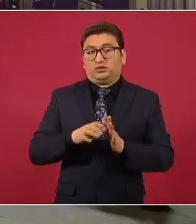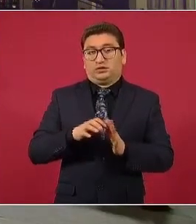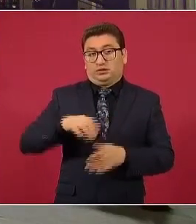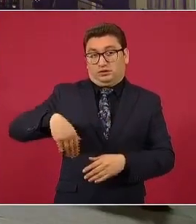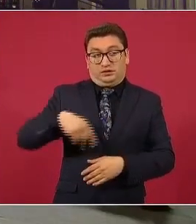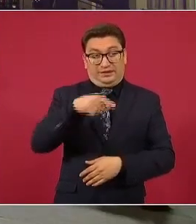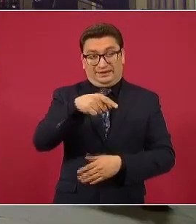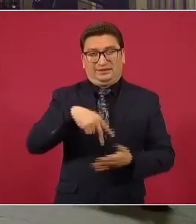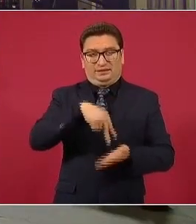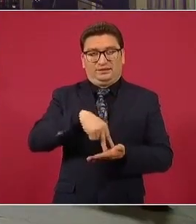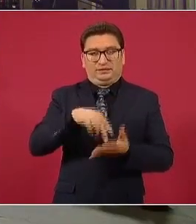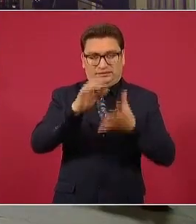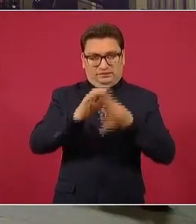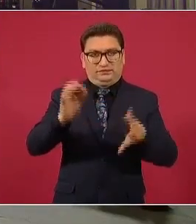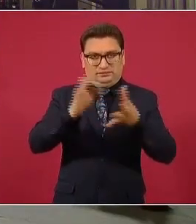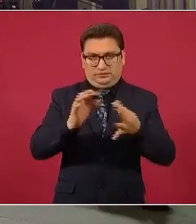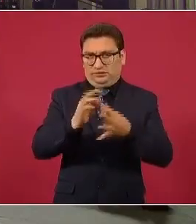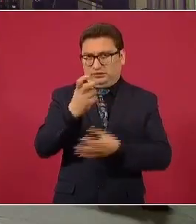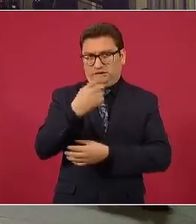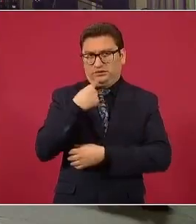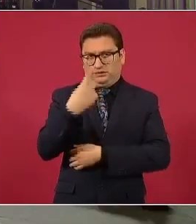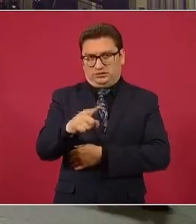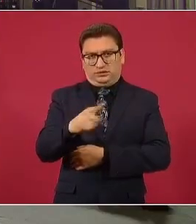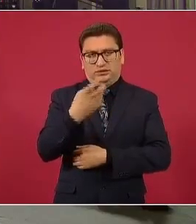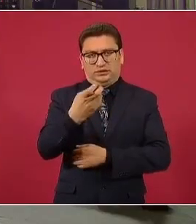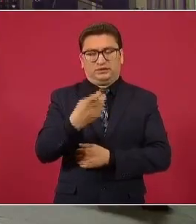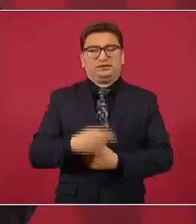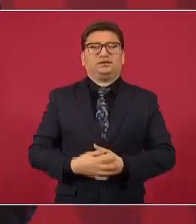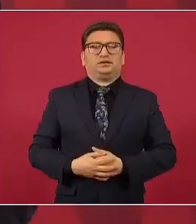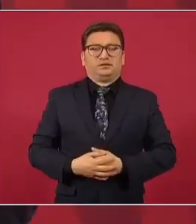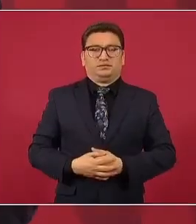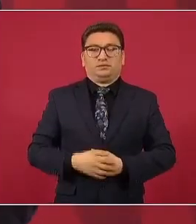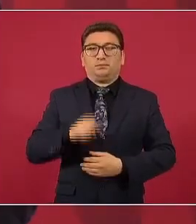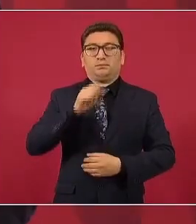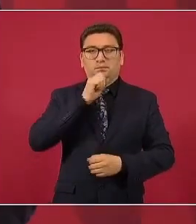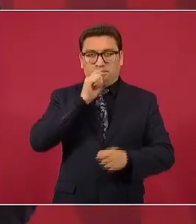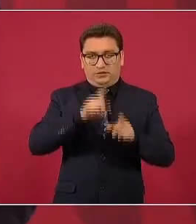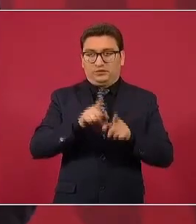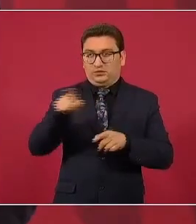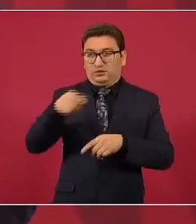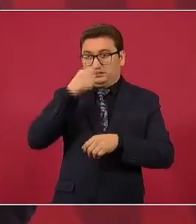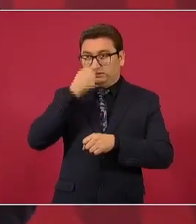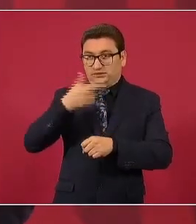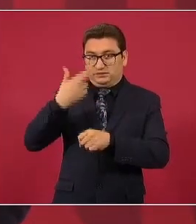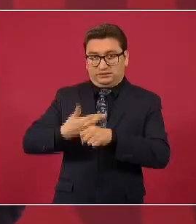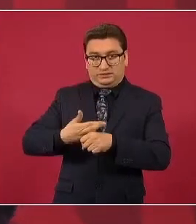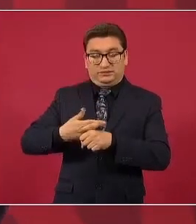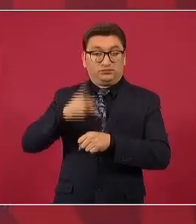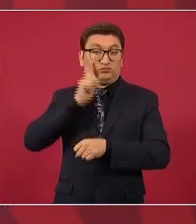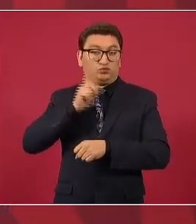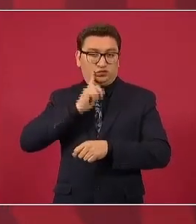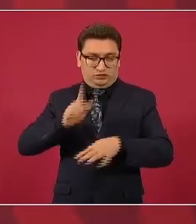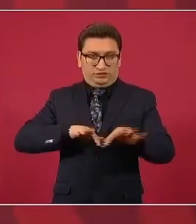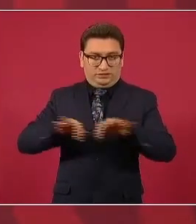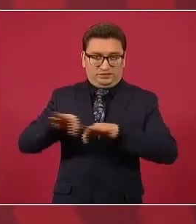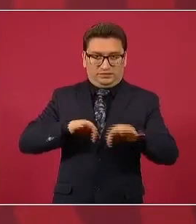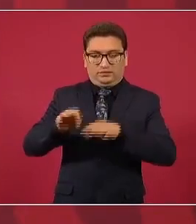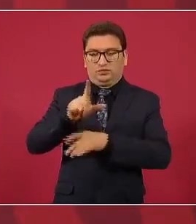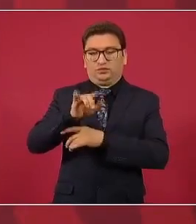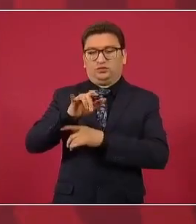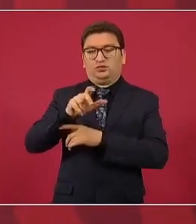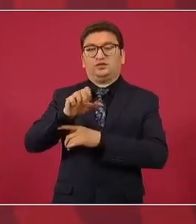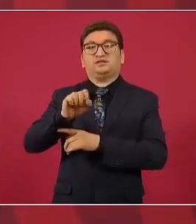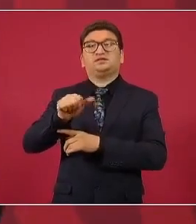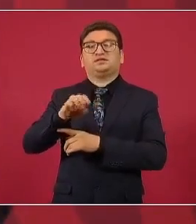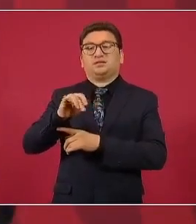aquí. En este caso, la secretaria del Trabajo, Luisa